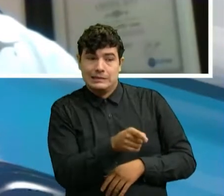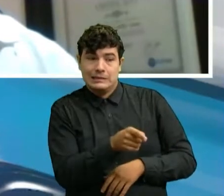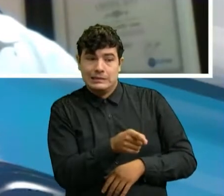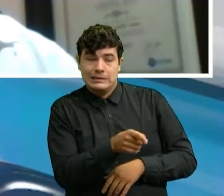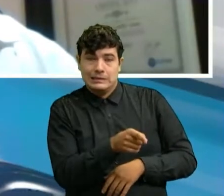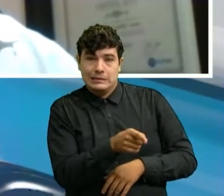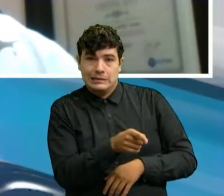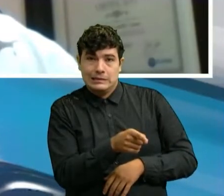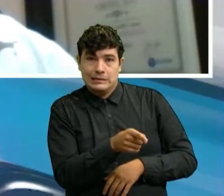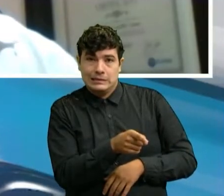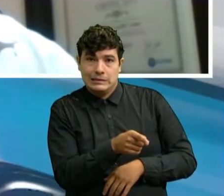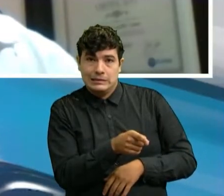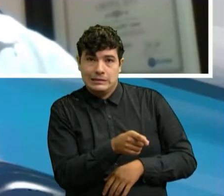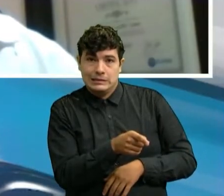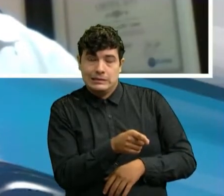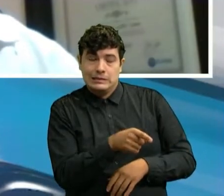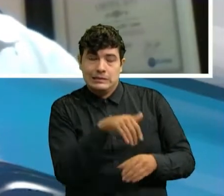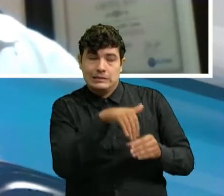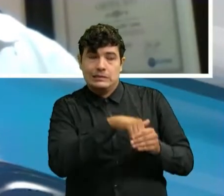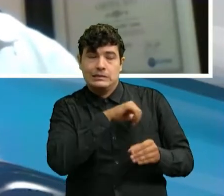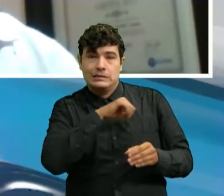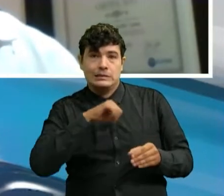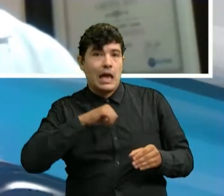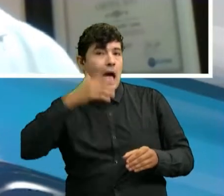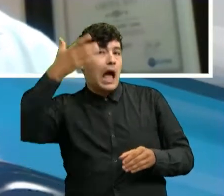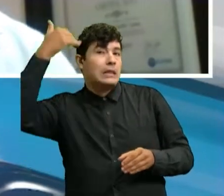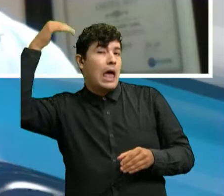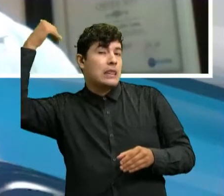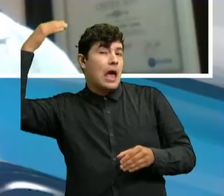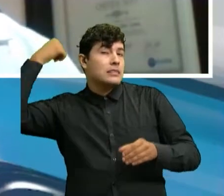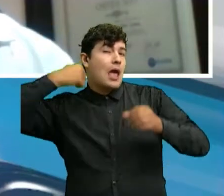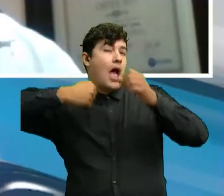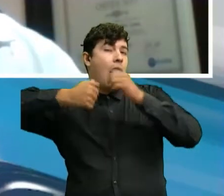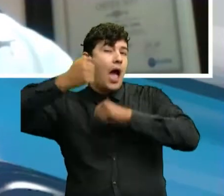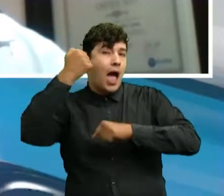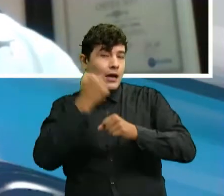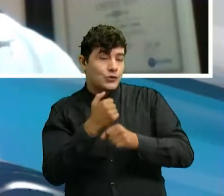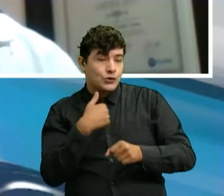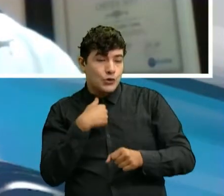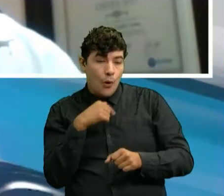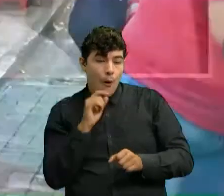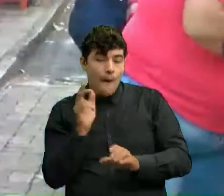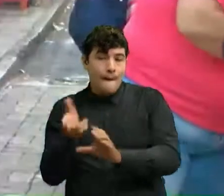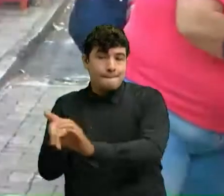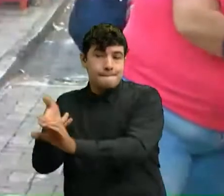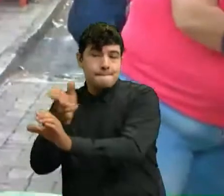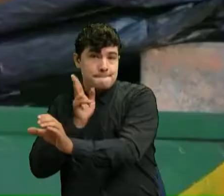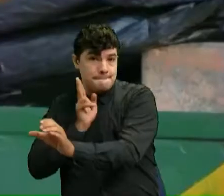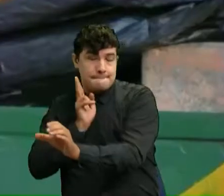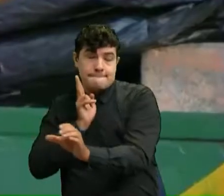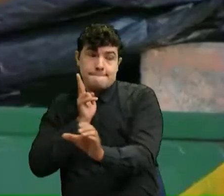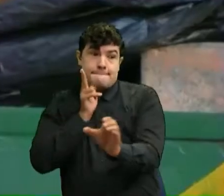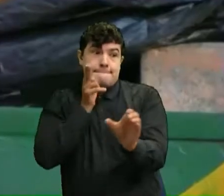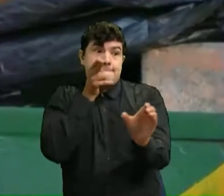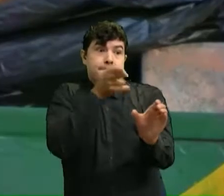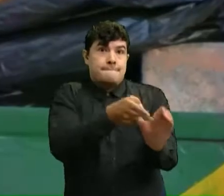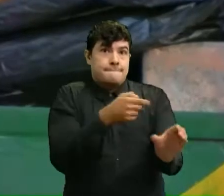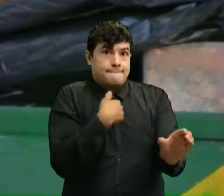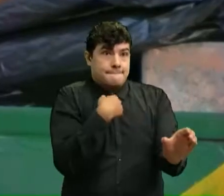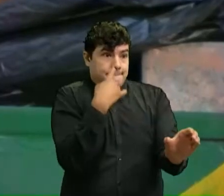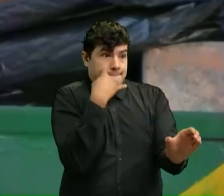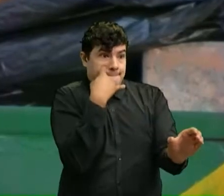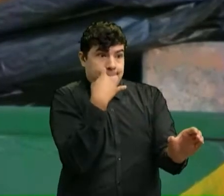asesorado, que no le informaron cuáles eran las ventajas o desventajas de un régimen y otro, cuáles eran